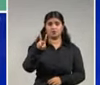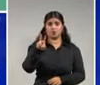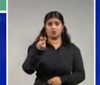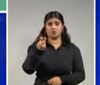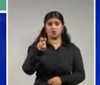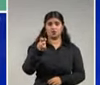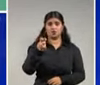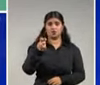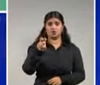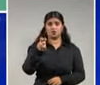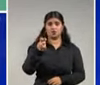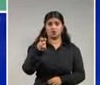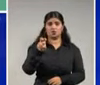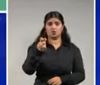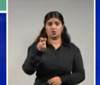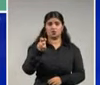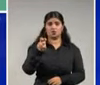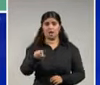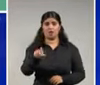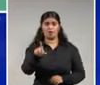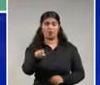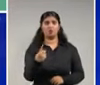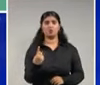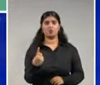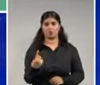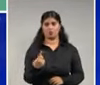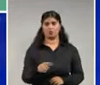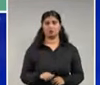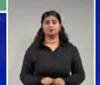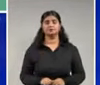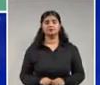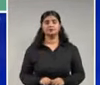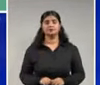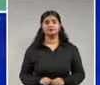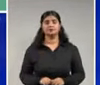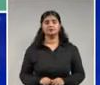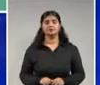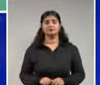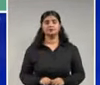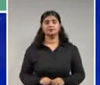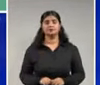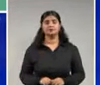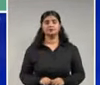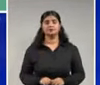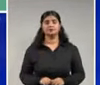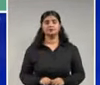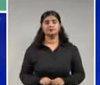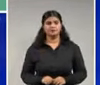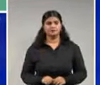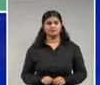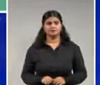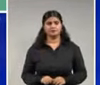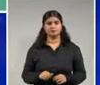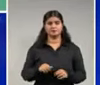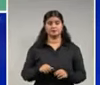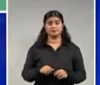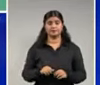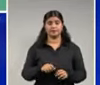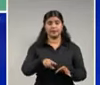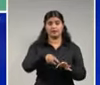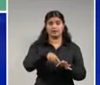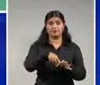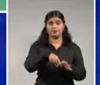de COVID-19, al igual que el municipio de Cacocún. Y el municipio especial, Isla de la